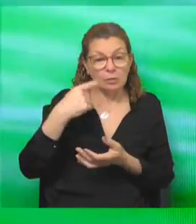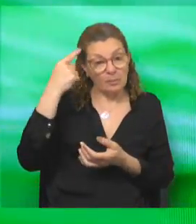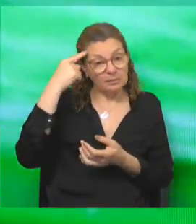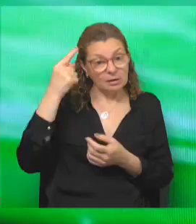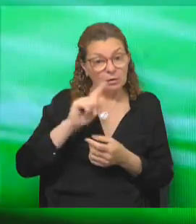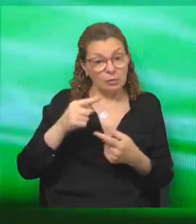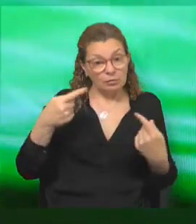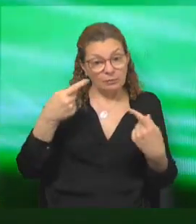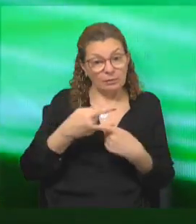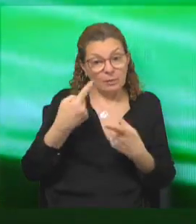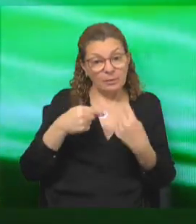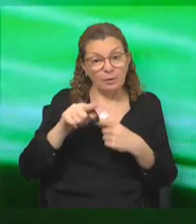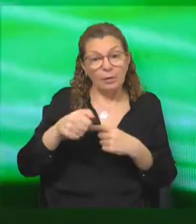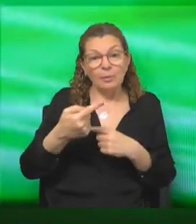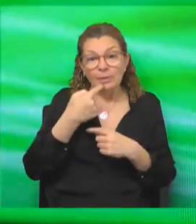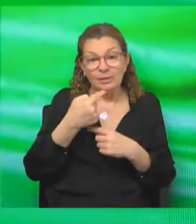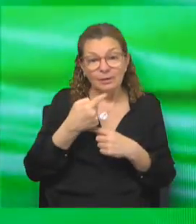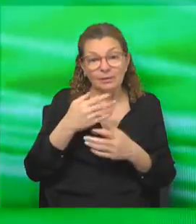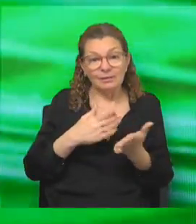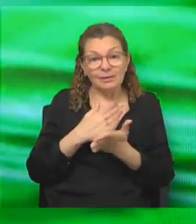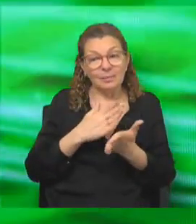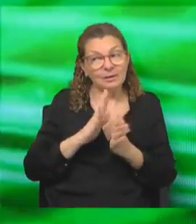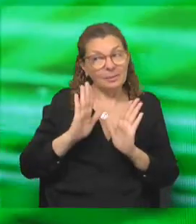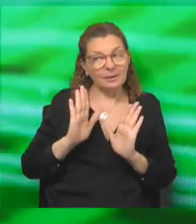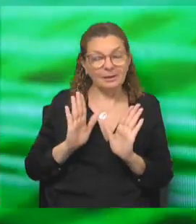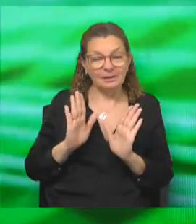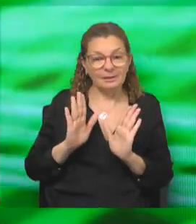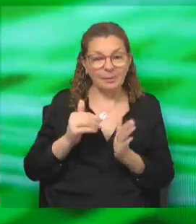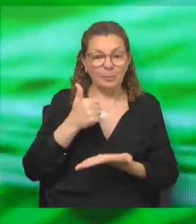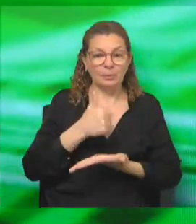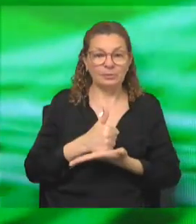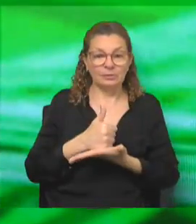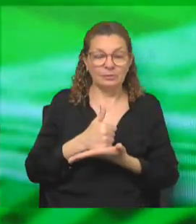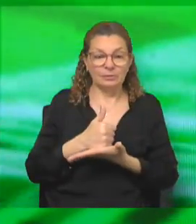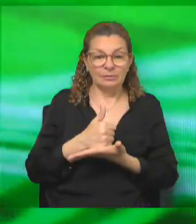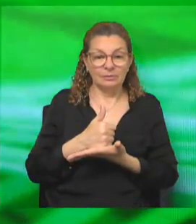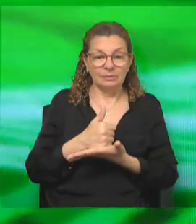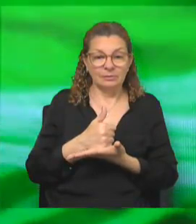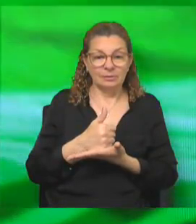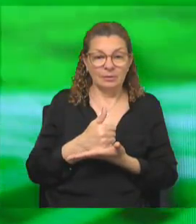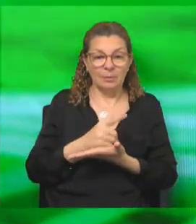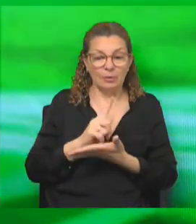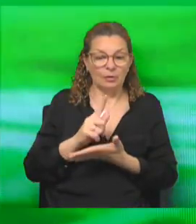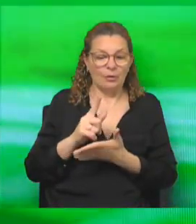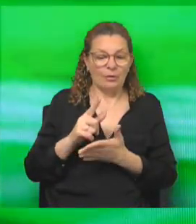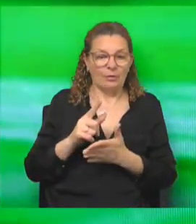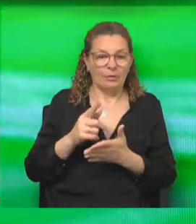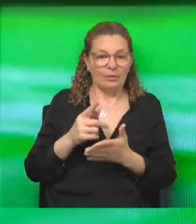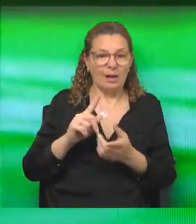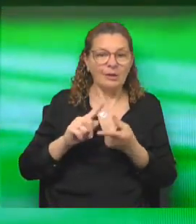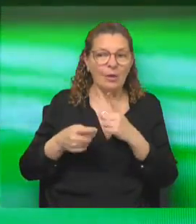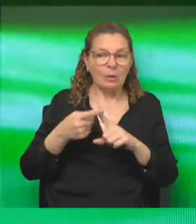en contra Pero bueno después salió é siempre tiene sus posiciones bastante reacias a los